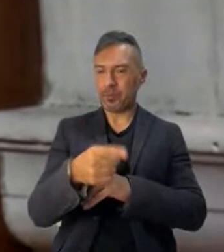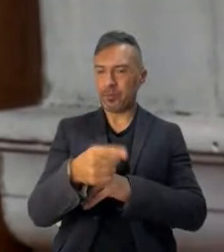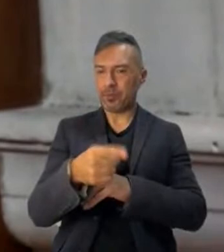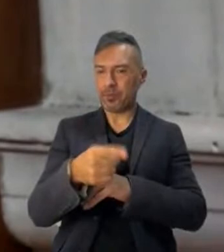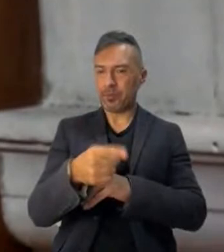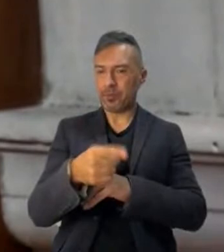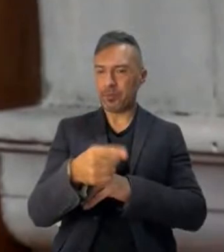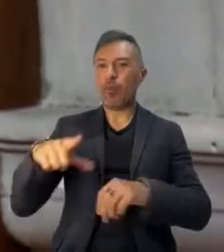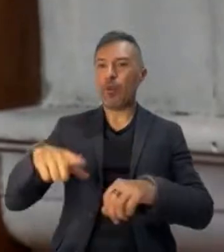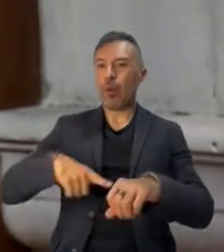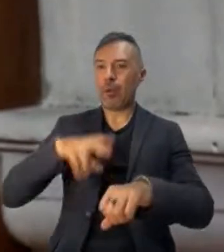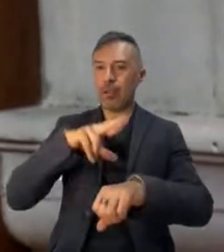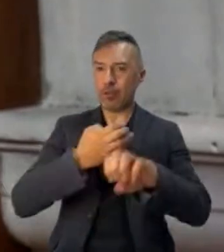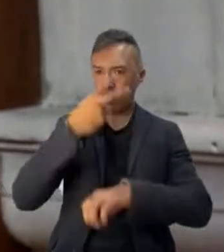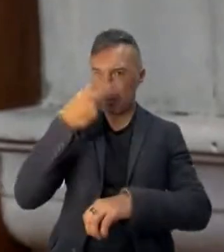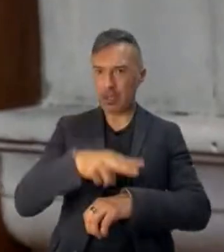México,